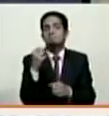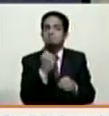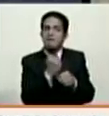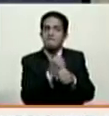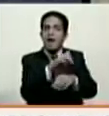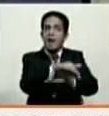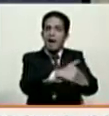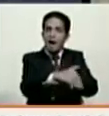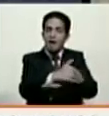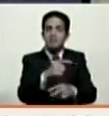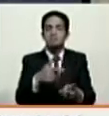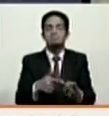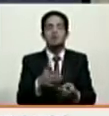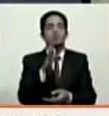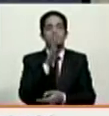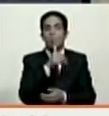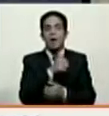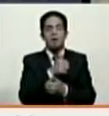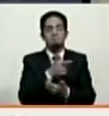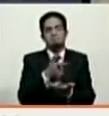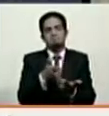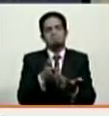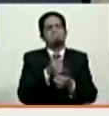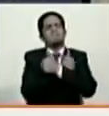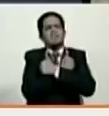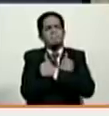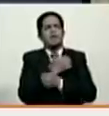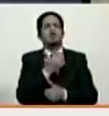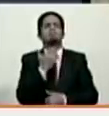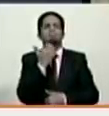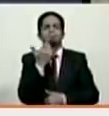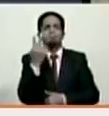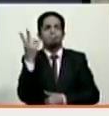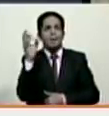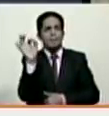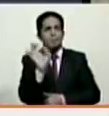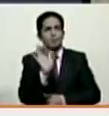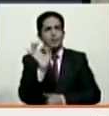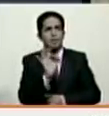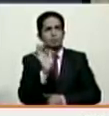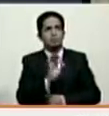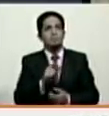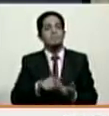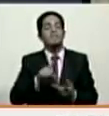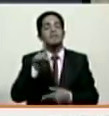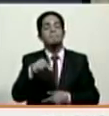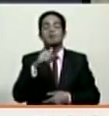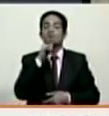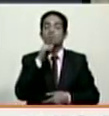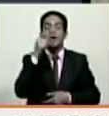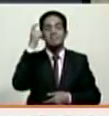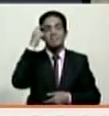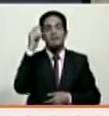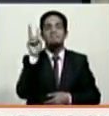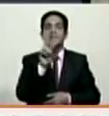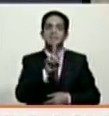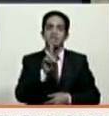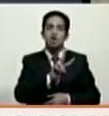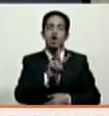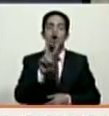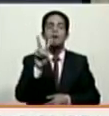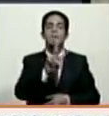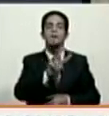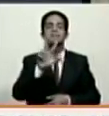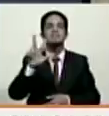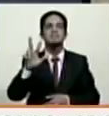la calle, el desempleo del 20%, y también informó que los días 22 y 23 de febrero se realizará